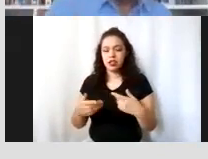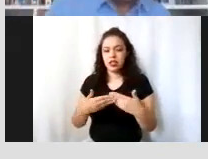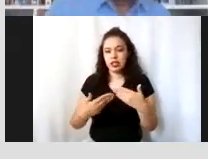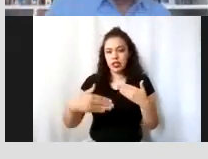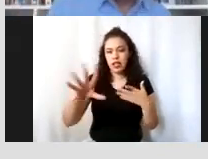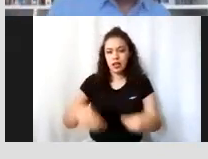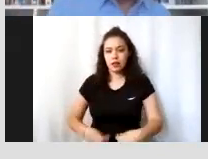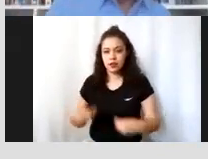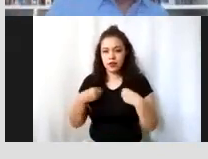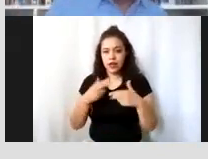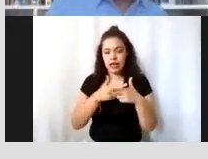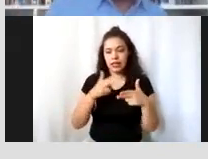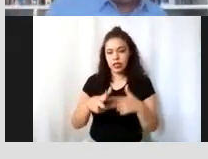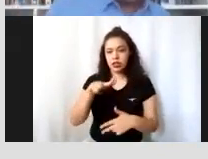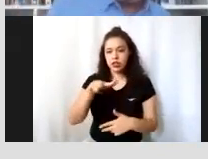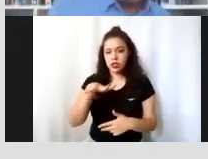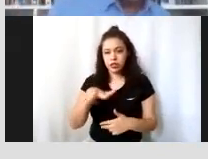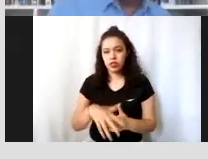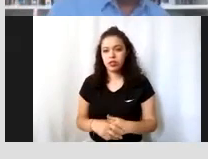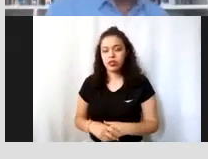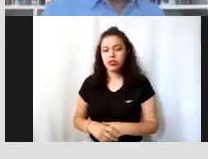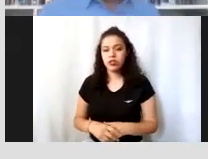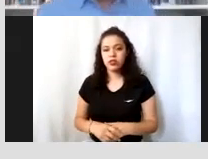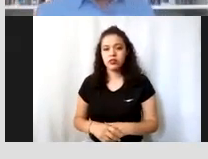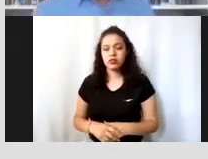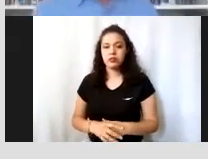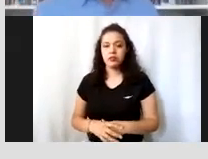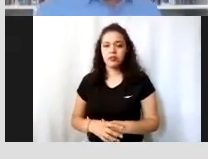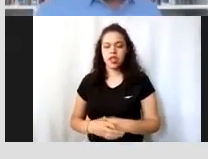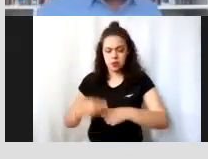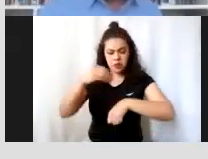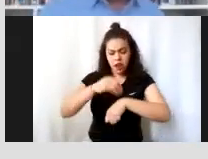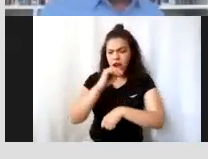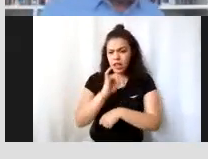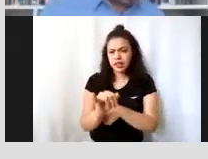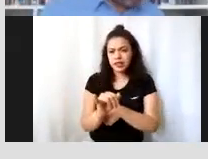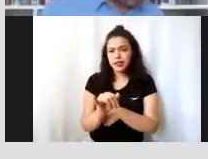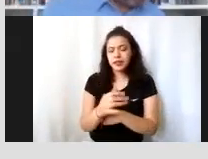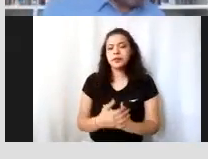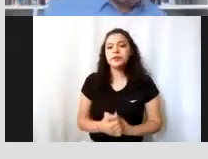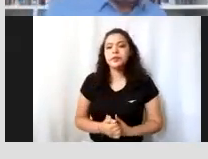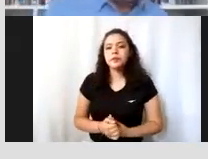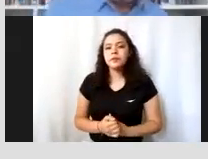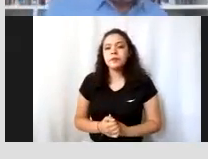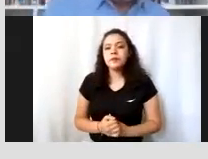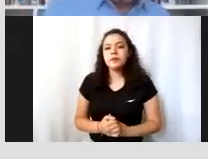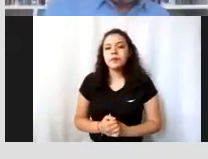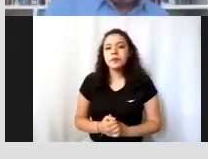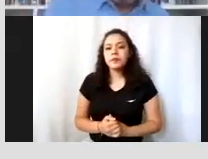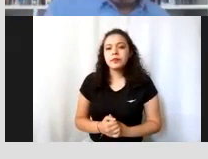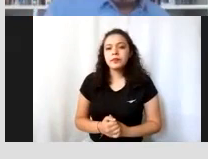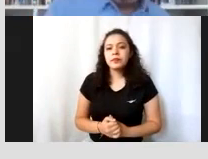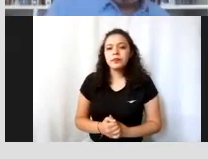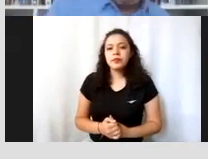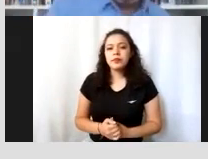hasta los 18. Ok, así lo podemos establecer. Si dan tratamiento